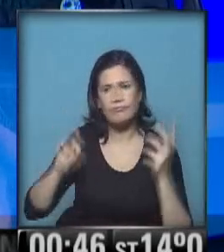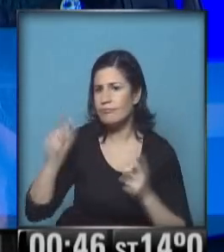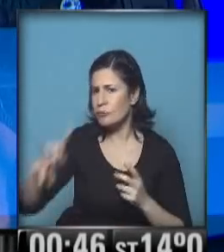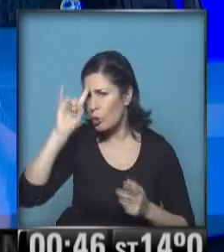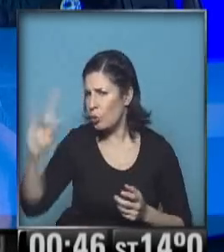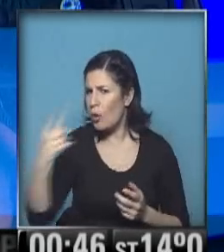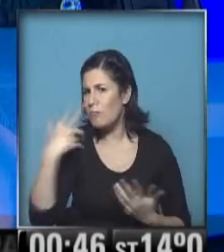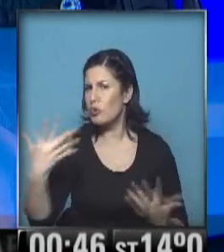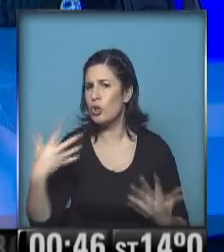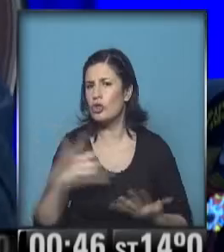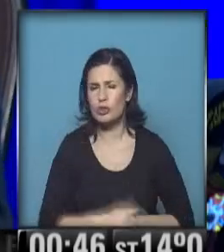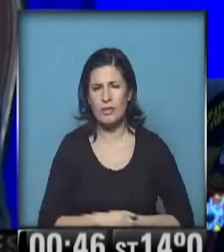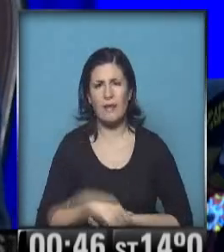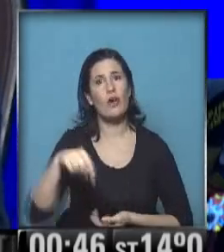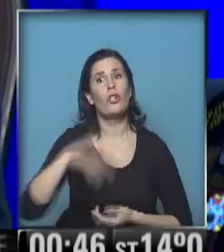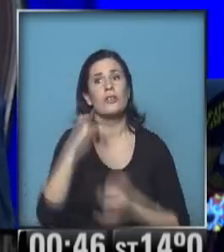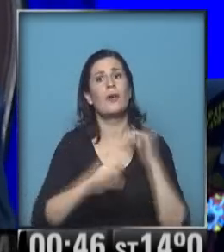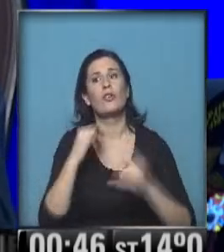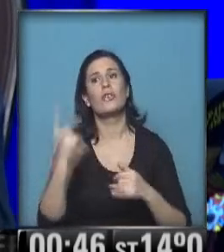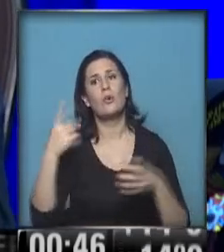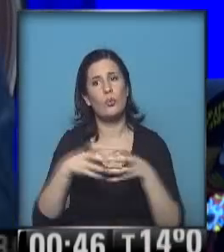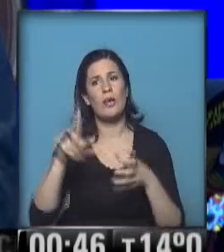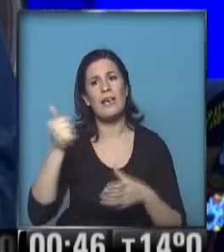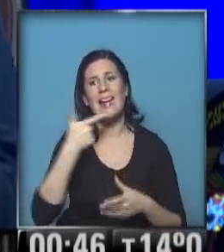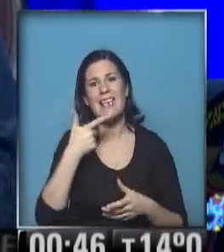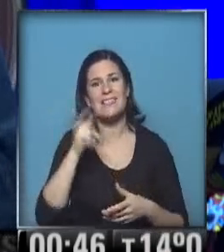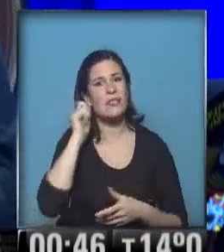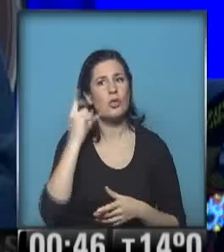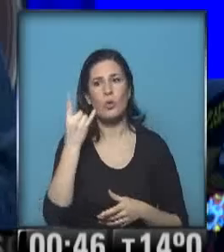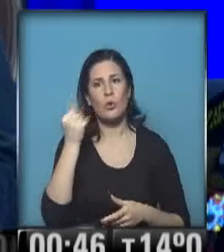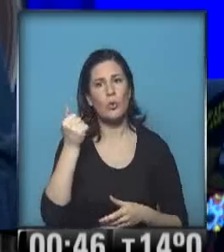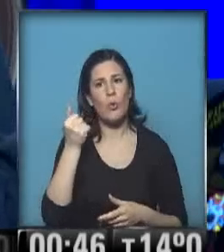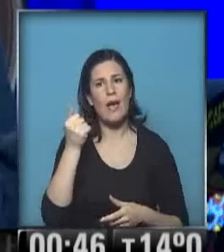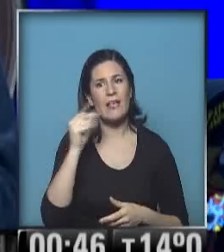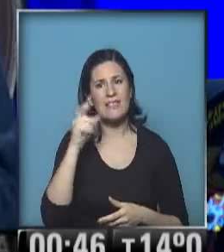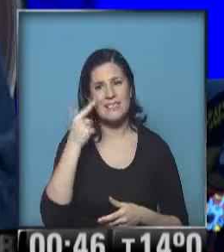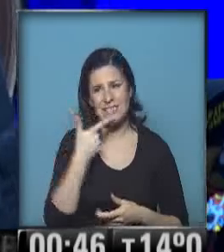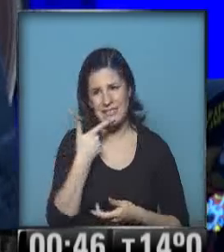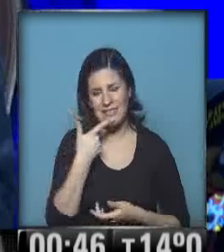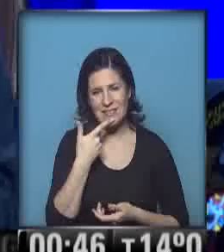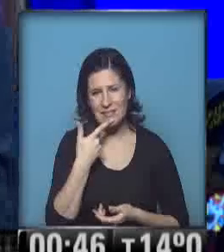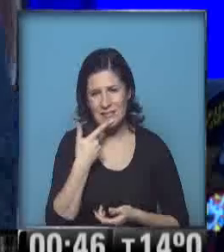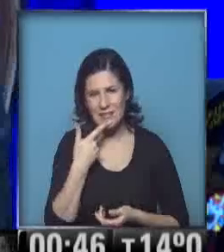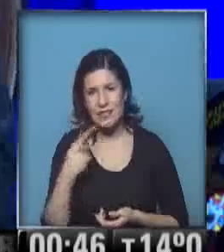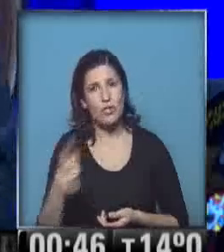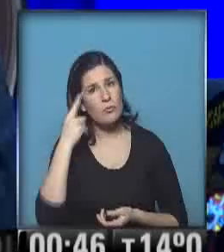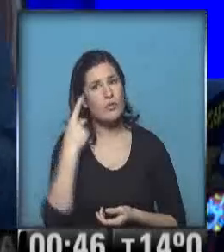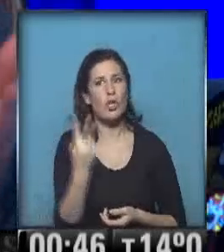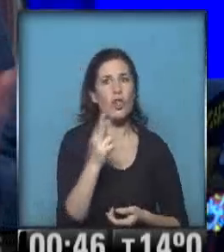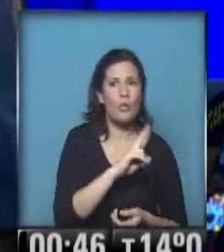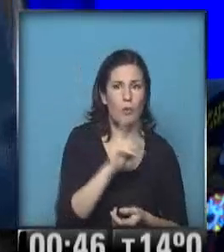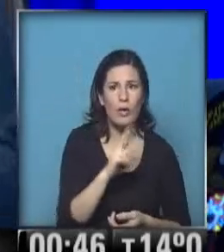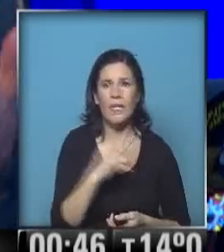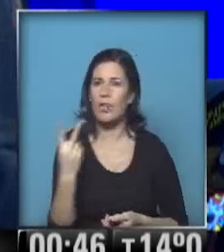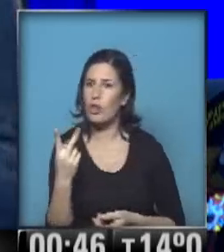a tocar en el Noise Ground. Pero hoy te voy a hablar de Las Guachas. Una banda, yo hablo Las Guachas y tengo siempre ese problema con dos chicas y dos chicos. ¿Cómo le decimos?